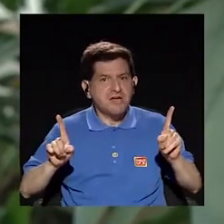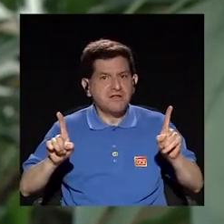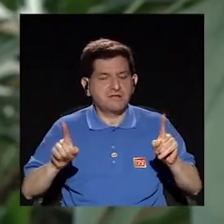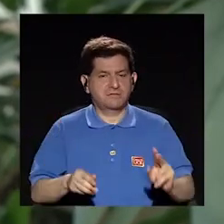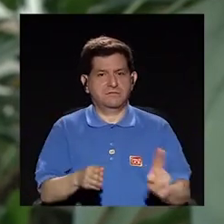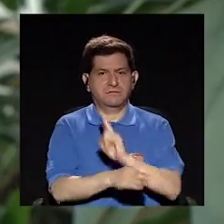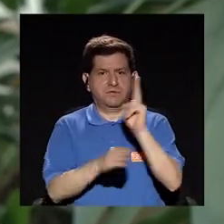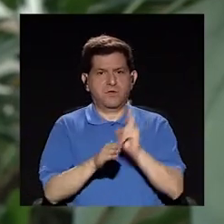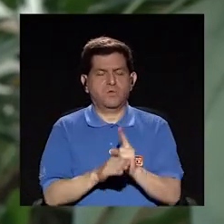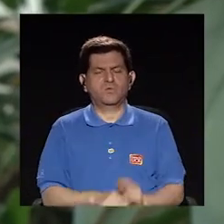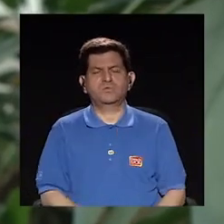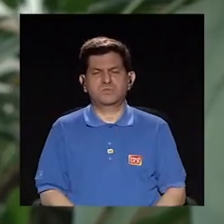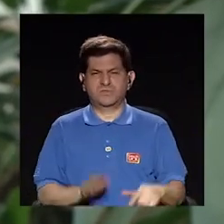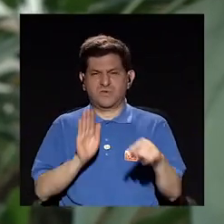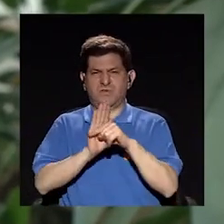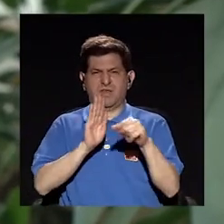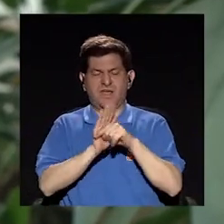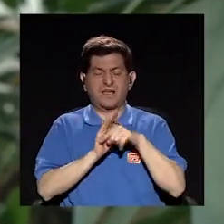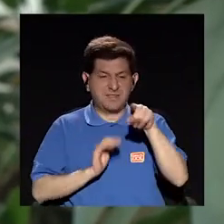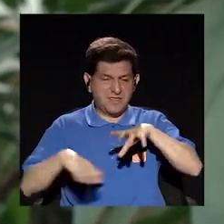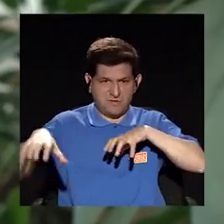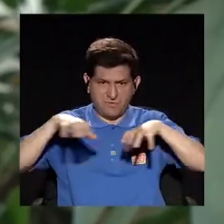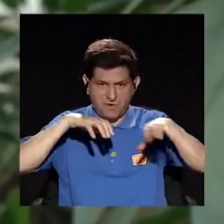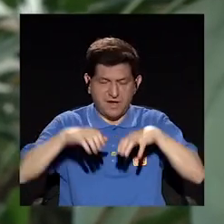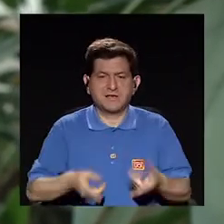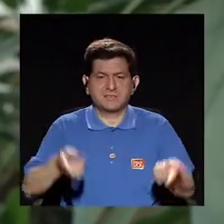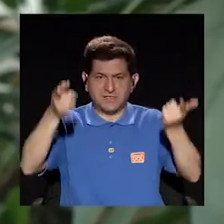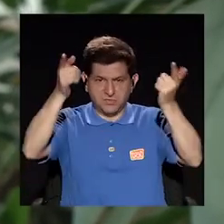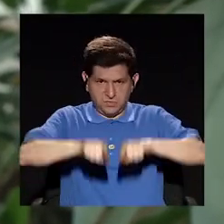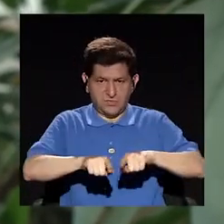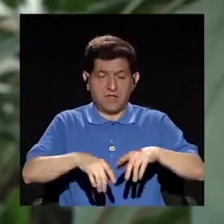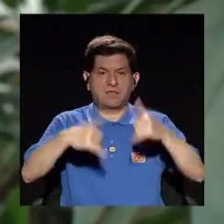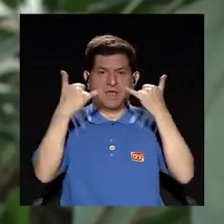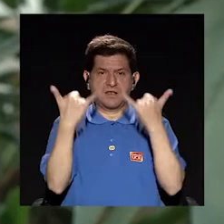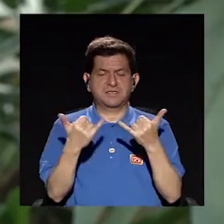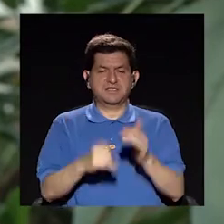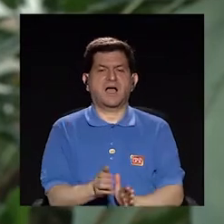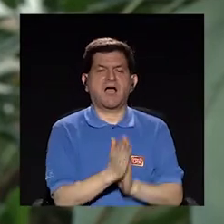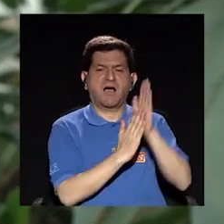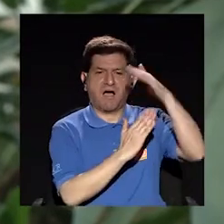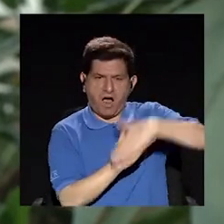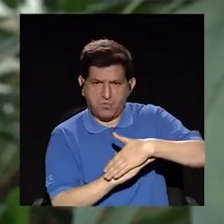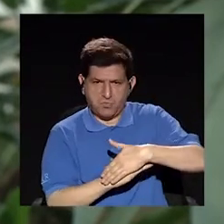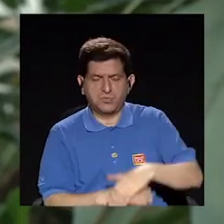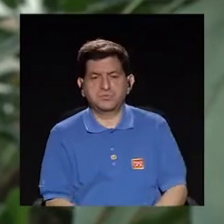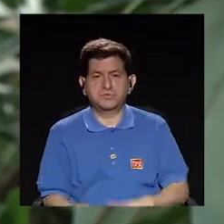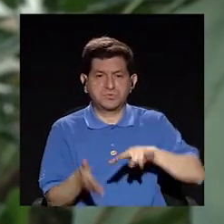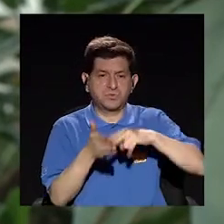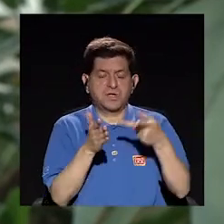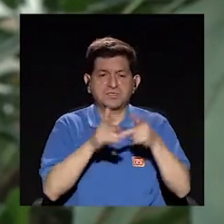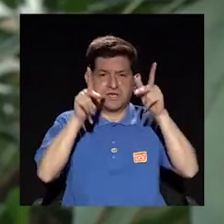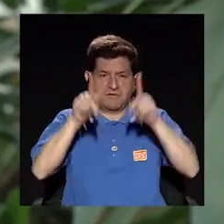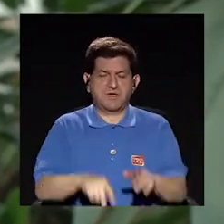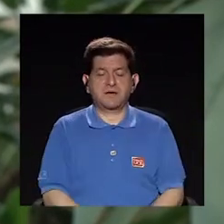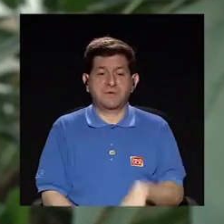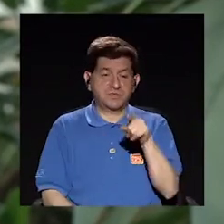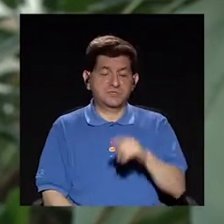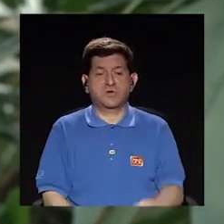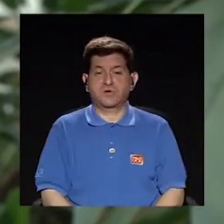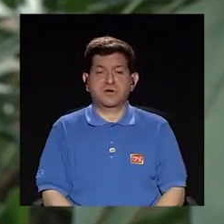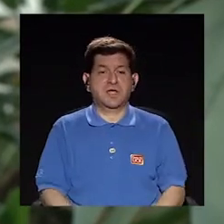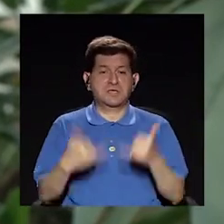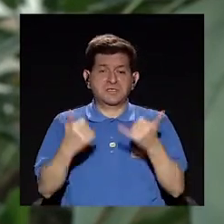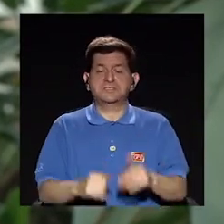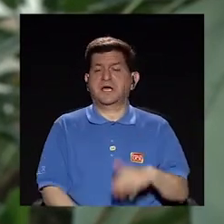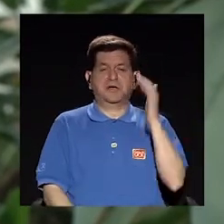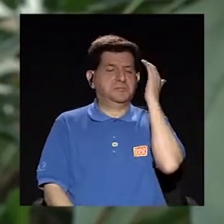diferencia que haya un consumo nocivo de alcohol en esas actividades, ¿verdad? Uh-huh. Y que ya haya un abuso que los lleve a perder incluso su